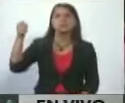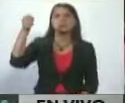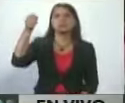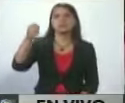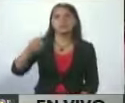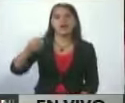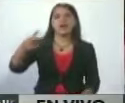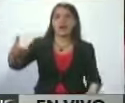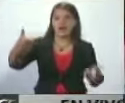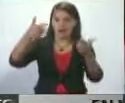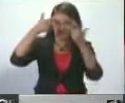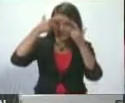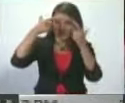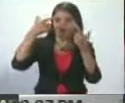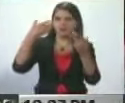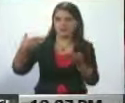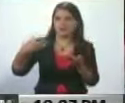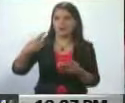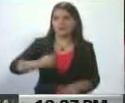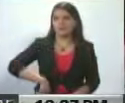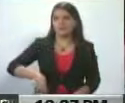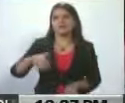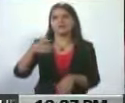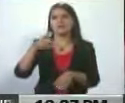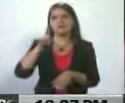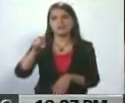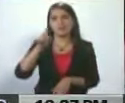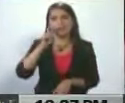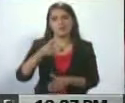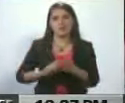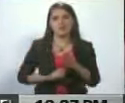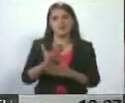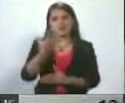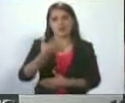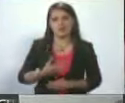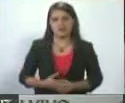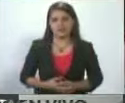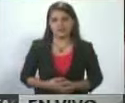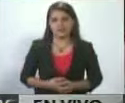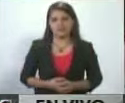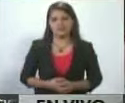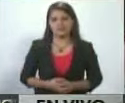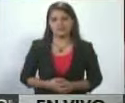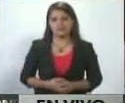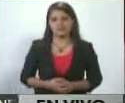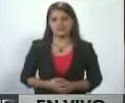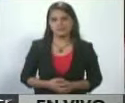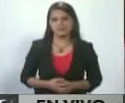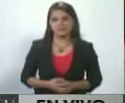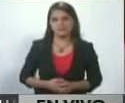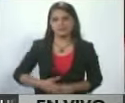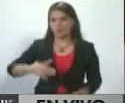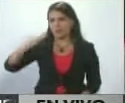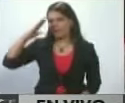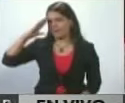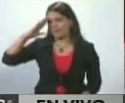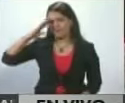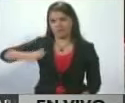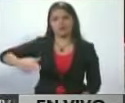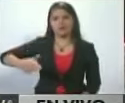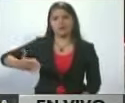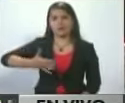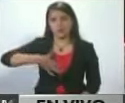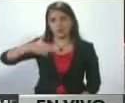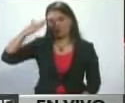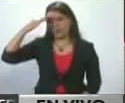Hugo Chávez, al frente del país en Miraflores. Y ese comandante, nuestro